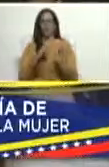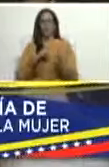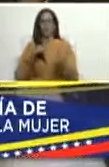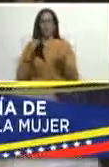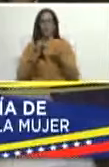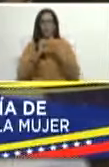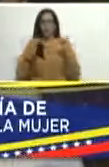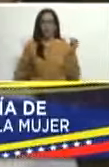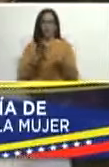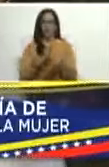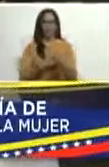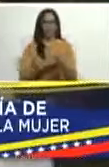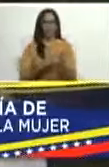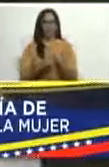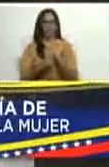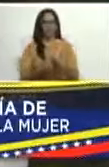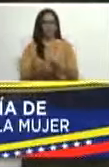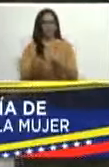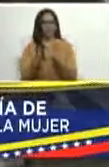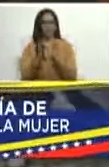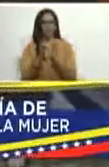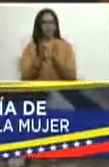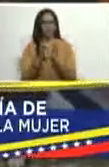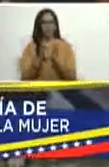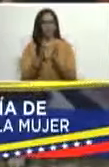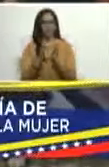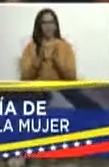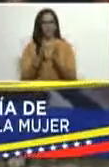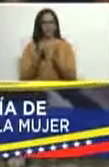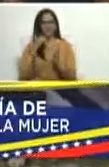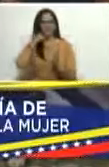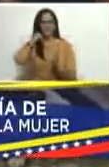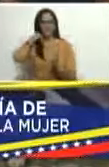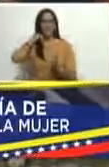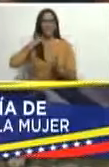consigna antes de darle el pase. ¿Verdad?